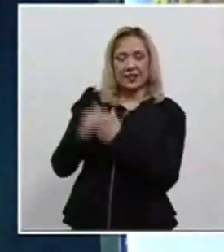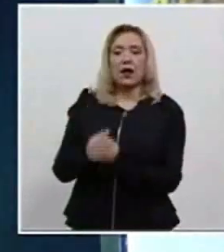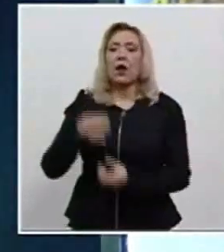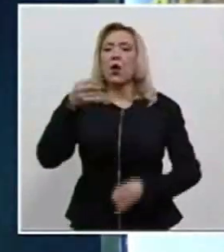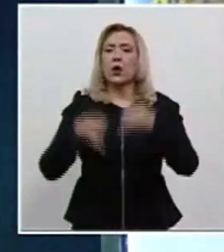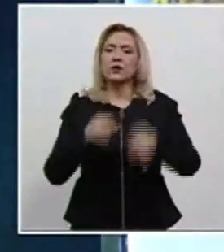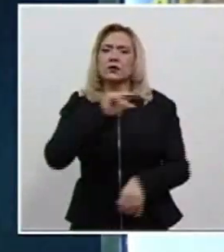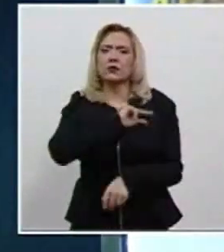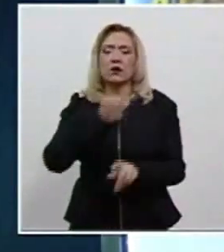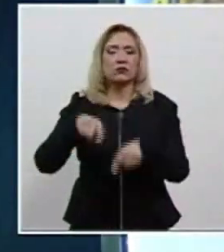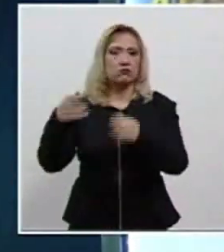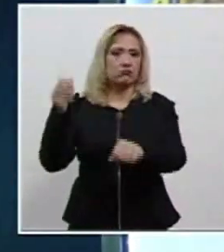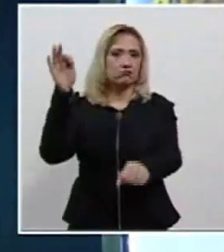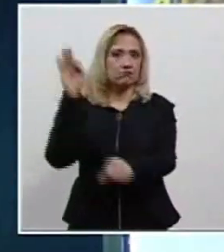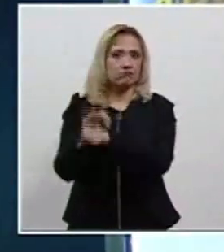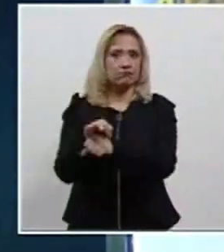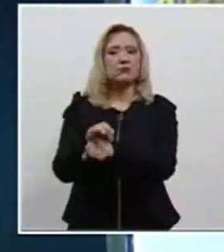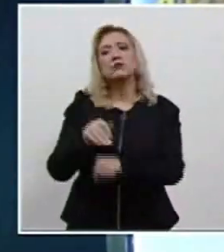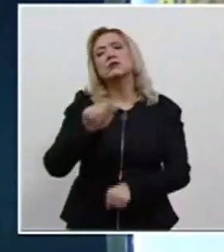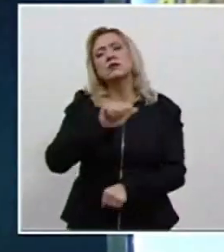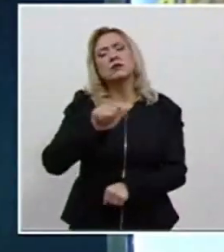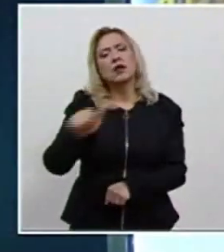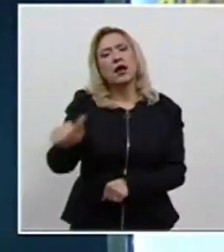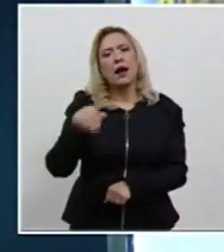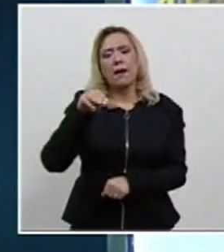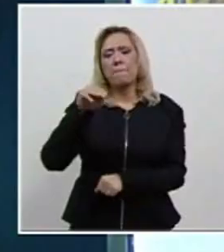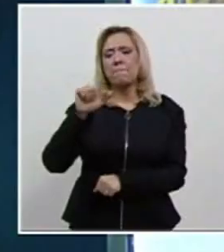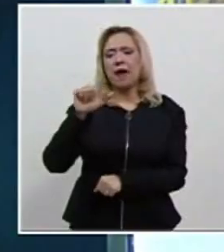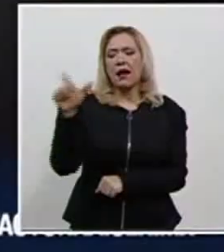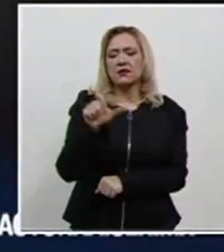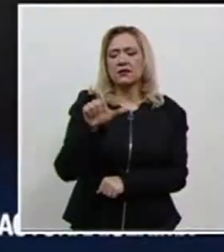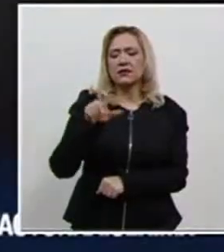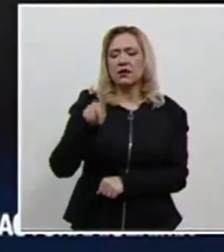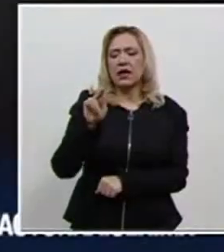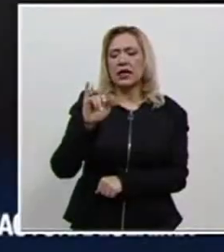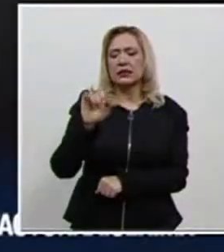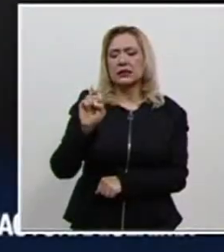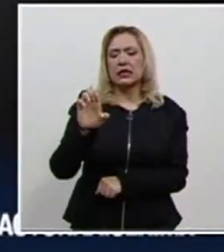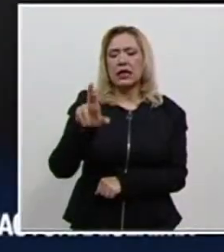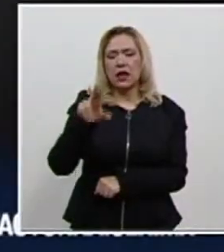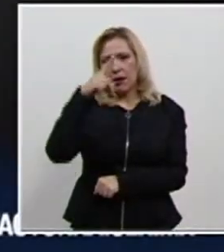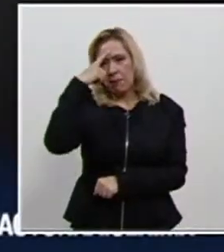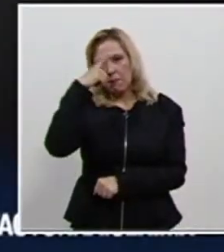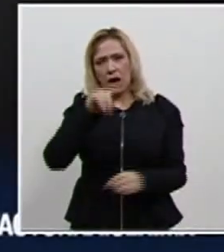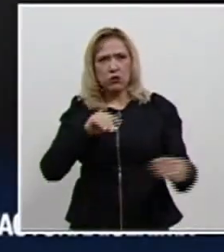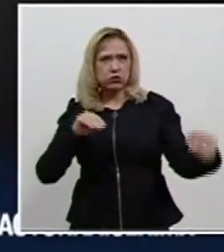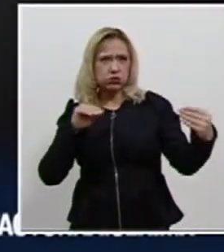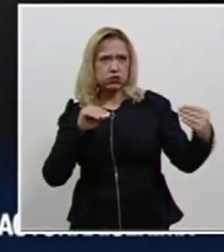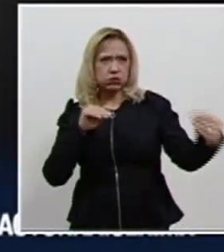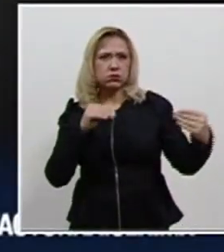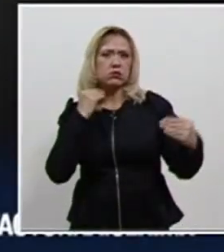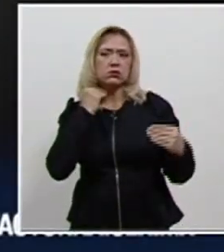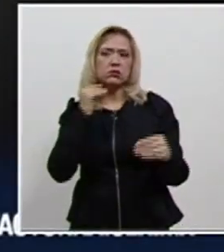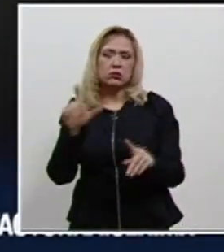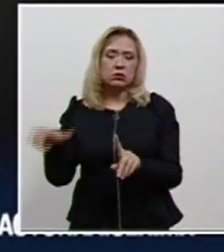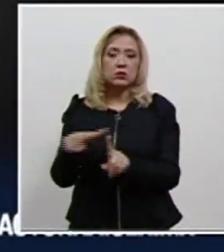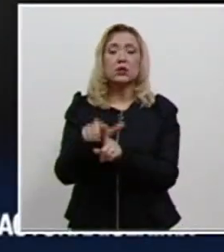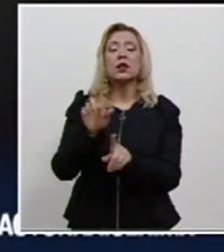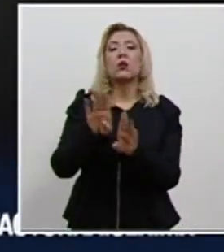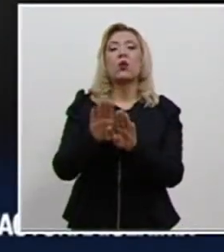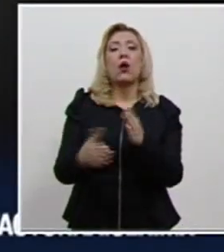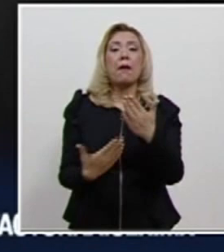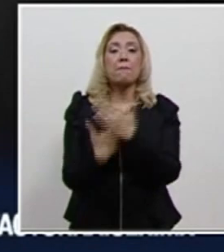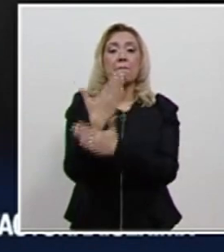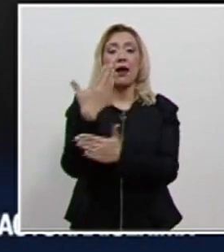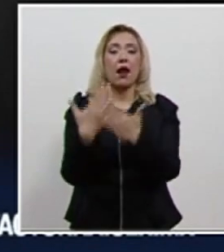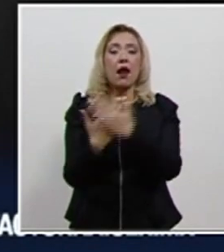distrito concedió la protección de la justicia a Max Kaiser y al Consejo Nacional de Litigio Estratégico para que en las mañaneras no sea